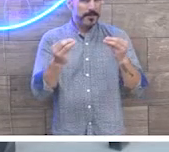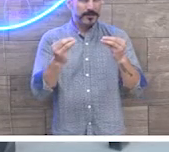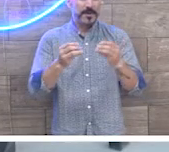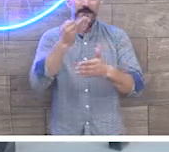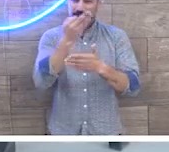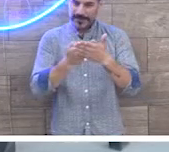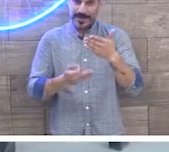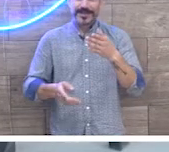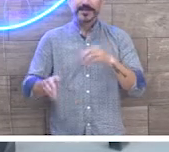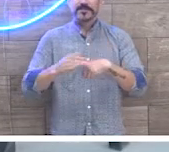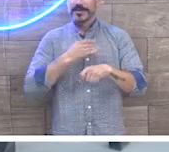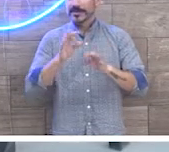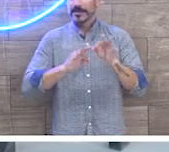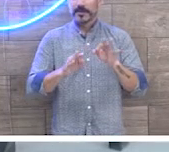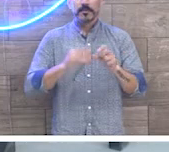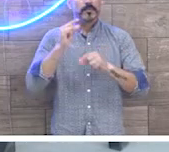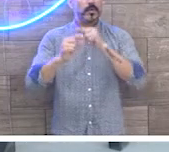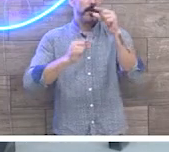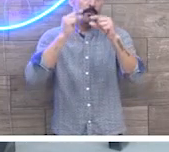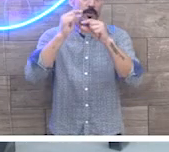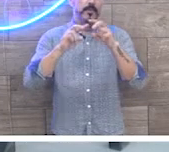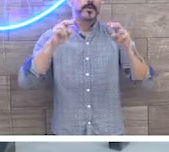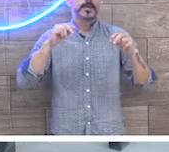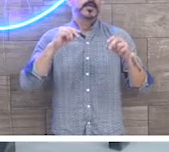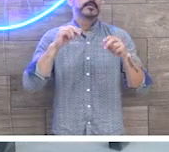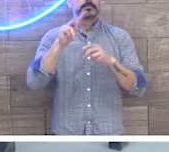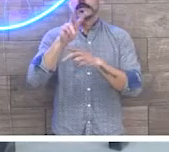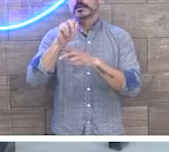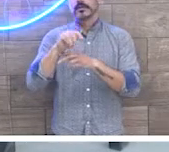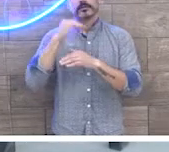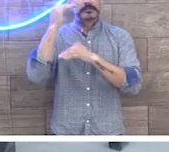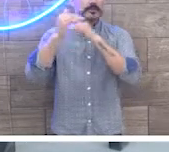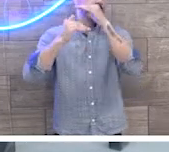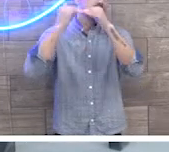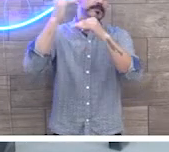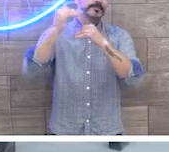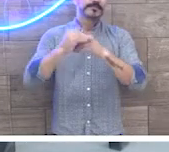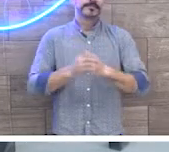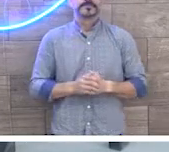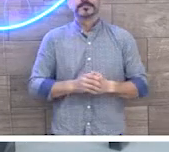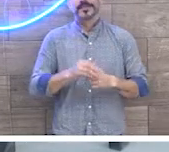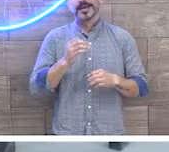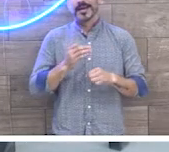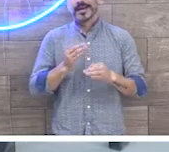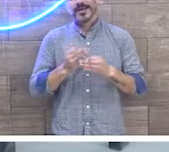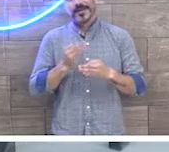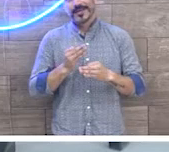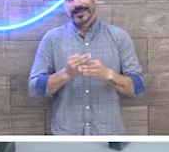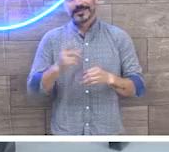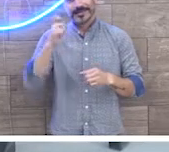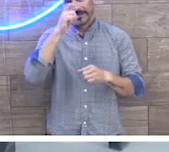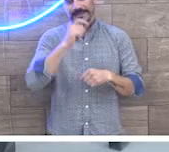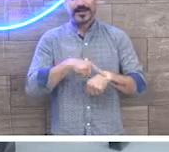que trabajar. Iremos desglosándolo en programas más adelante. El gran enemigo siempre de la televisión, del radio,